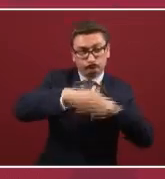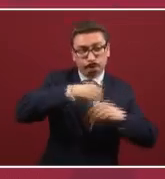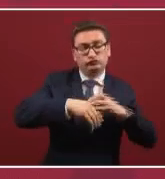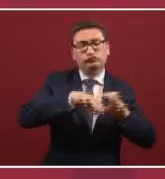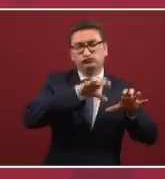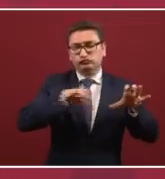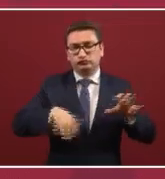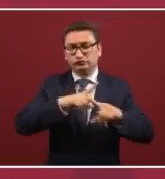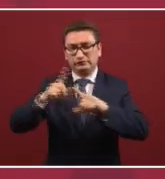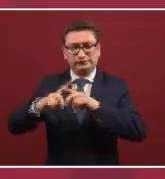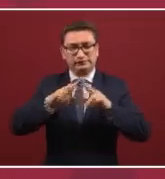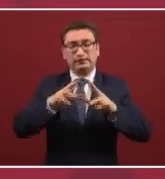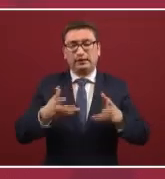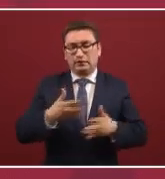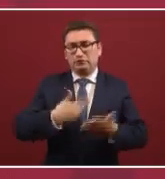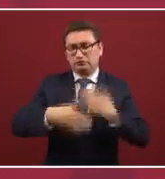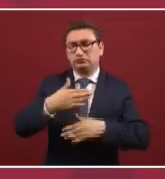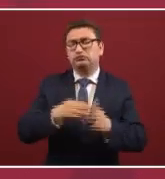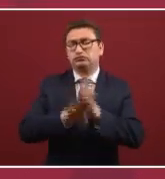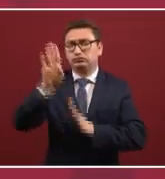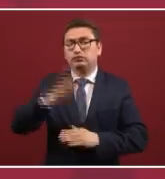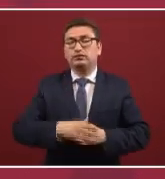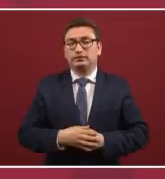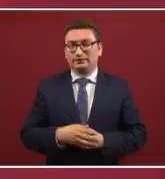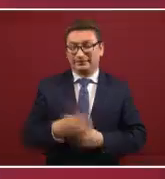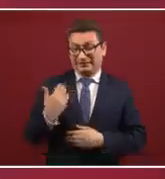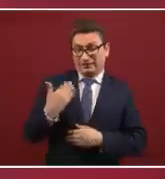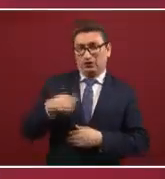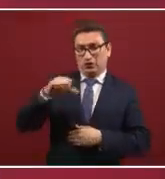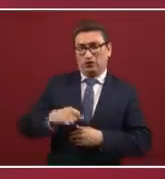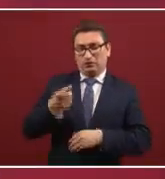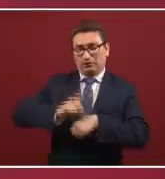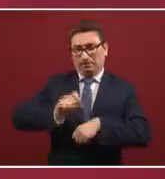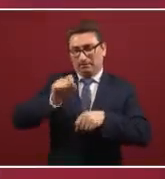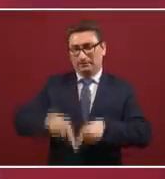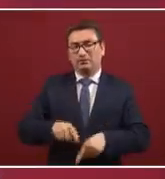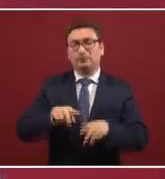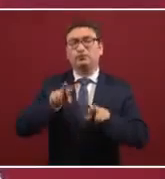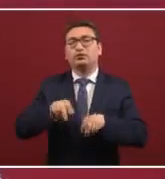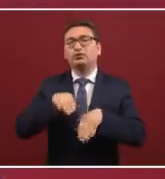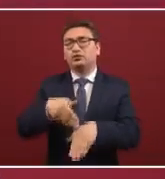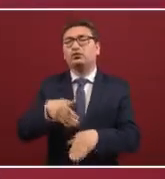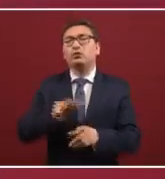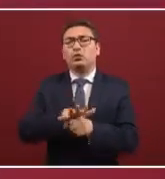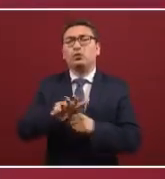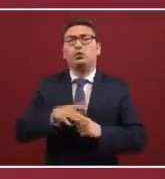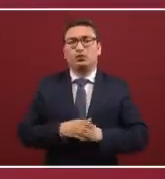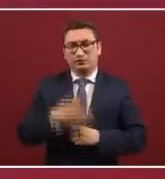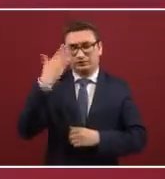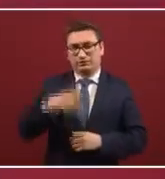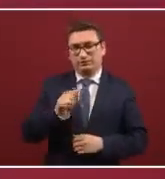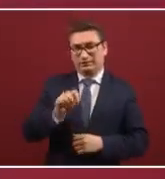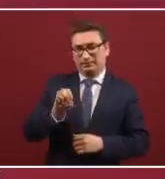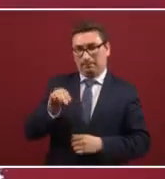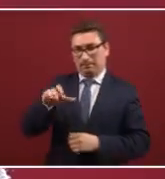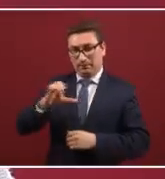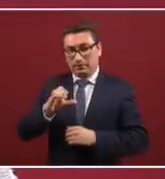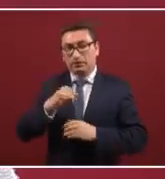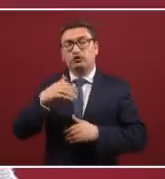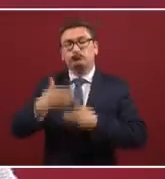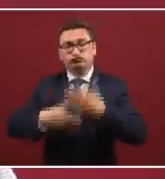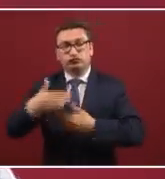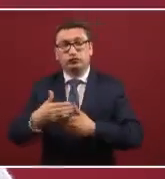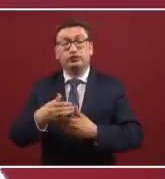tema del día de hoy, con la ratificación del Tratado de Libre Comercio, hay muchas inversiones que están a la expectativa de